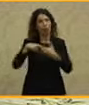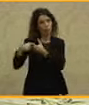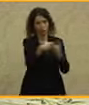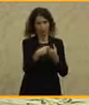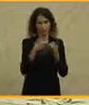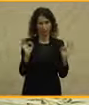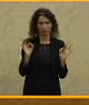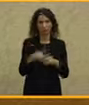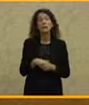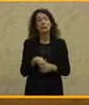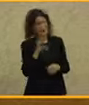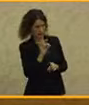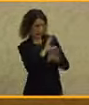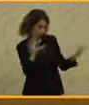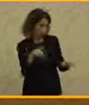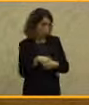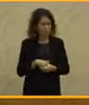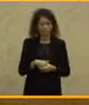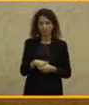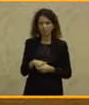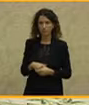¿sí? Sí, claro.